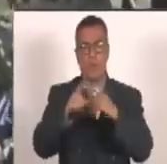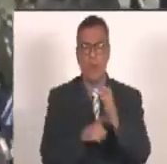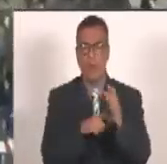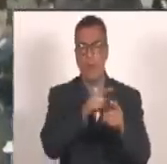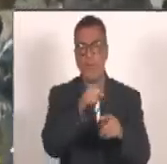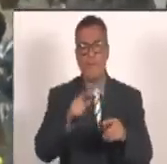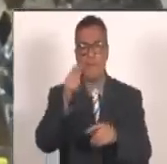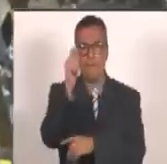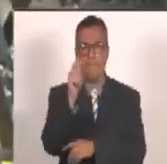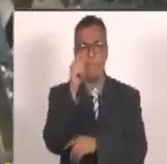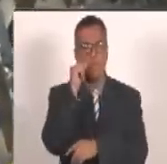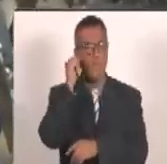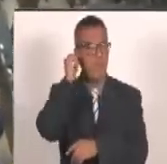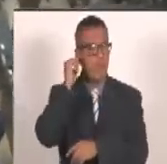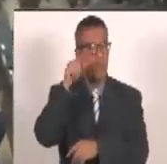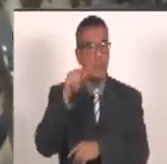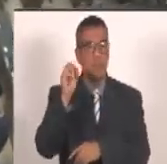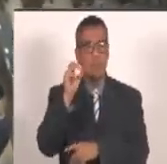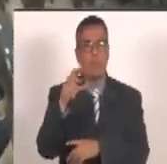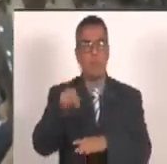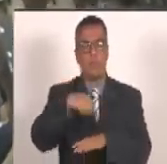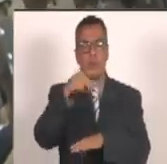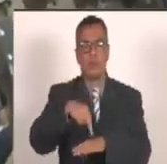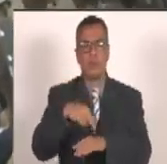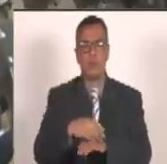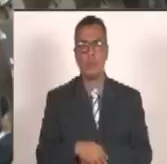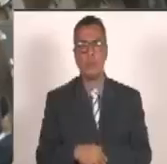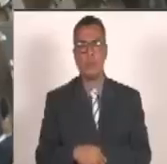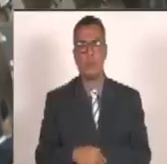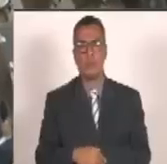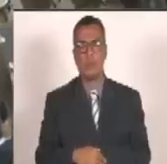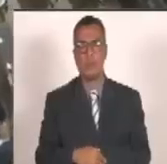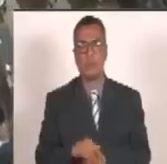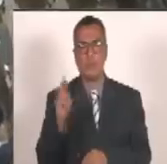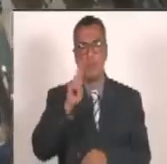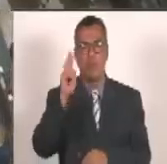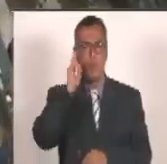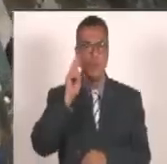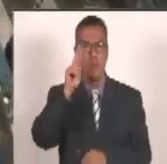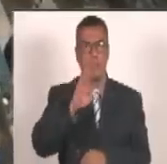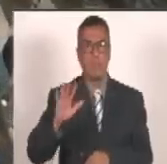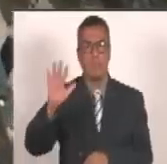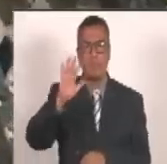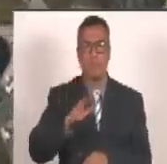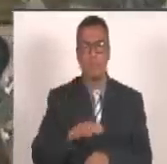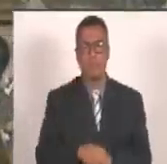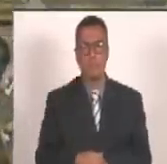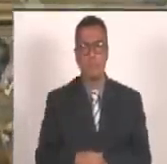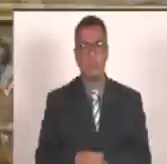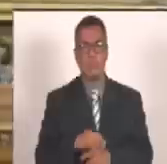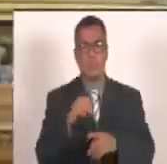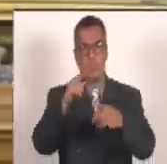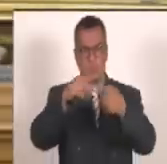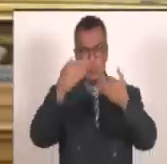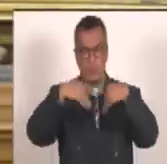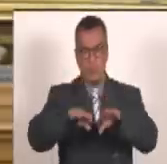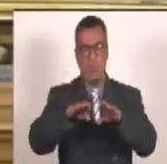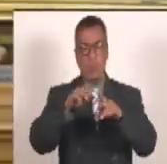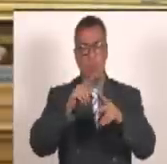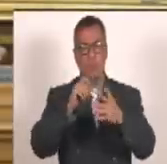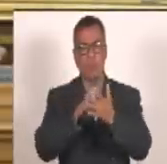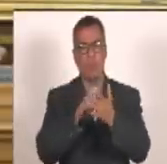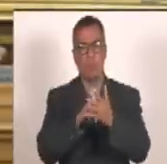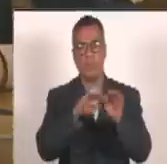de las diputadas y diputados de la Asamblea Nacional de la República Bolivariana de Venezuela. Siguiente punto de la cuenta,